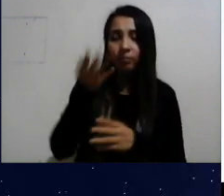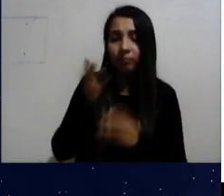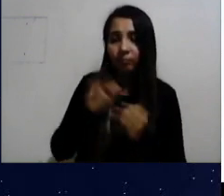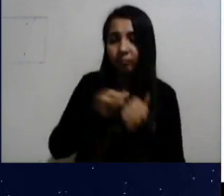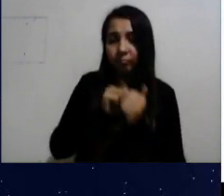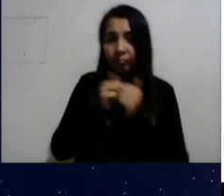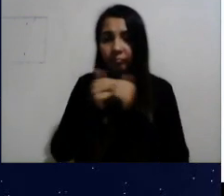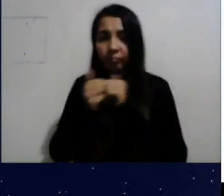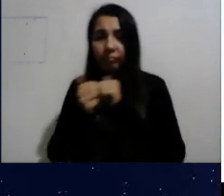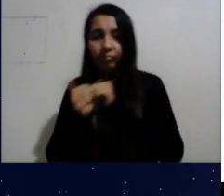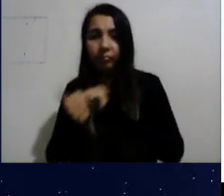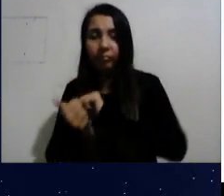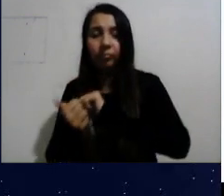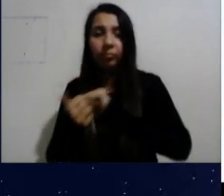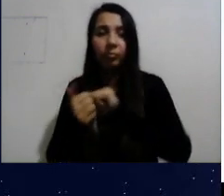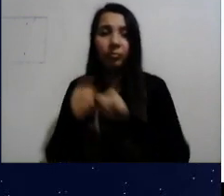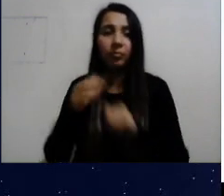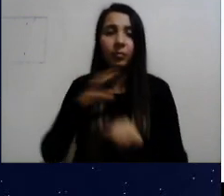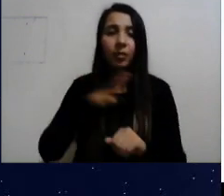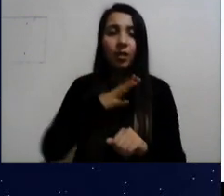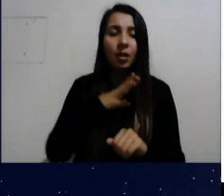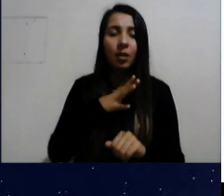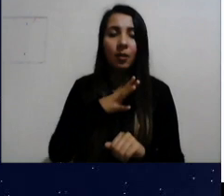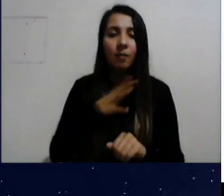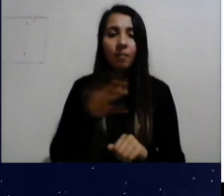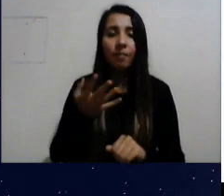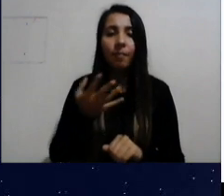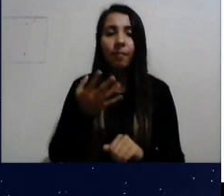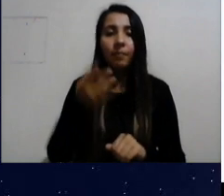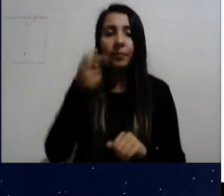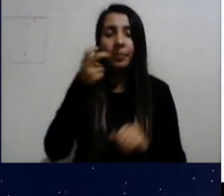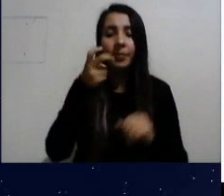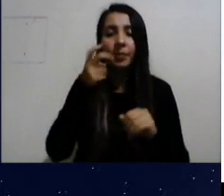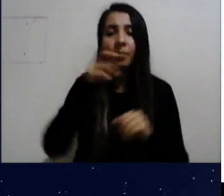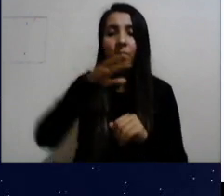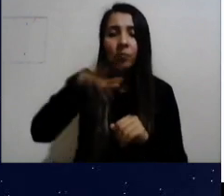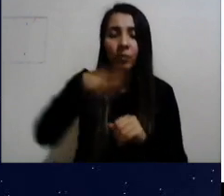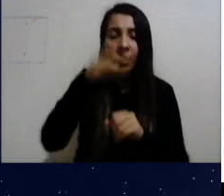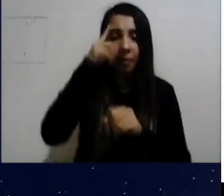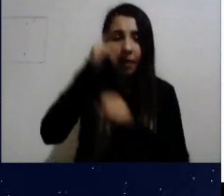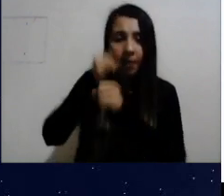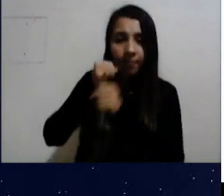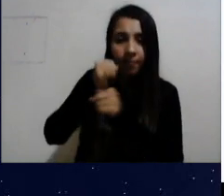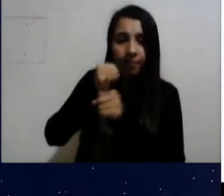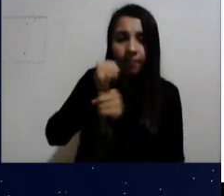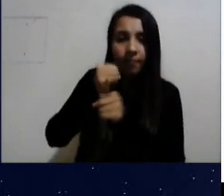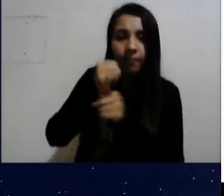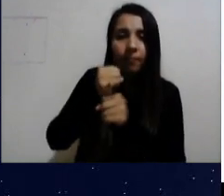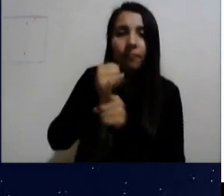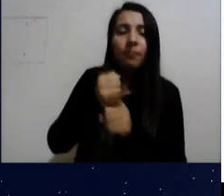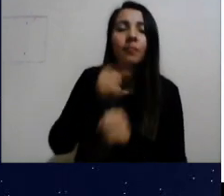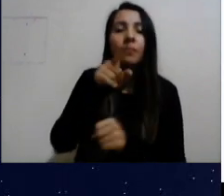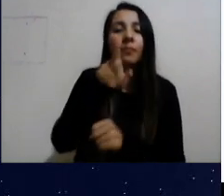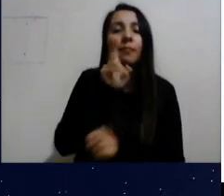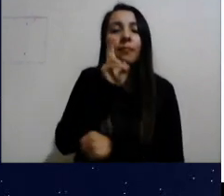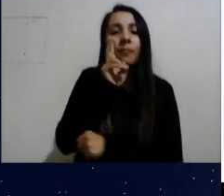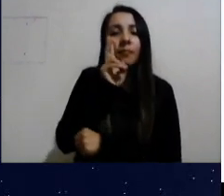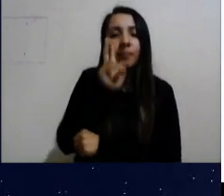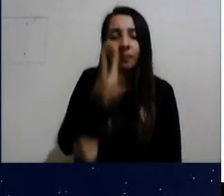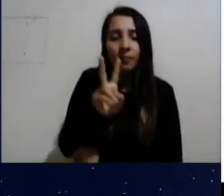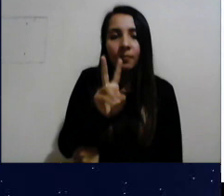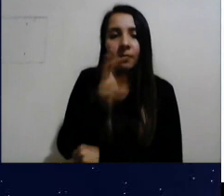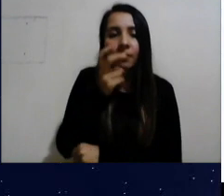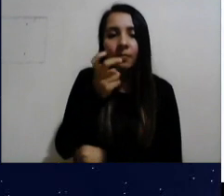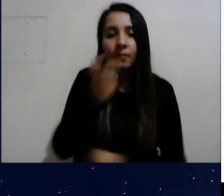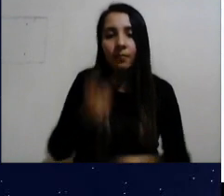bacterias. Bueno, aquí está la Escherichia coli y hay otra muy común que es la radiodurans, que se suele utilizar para estos estudios. Y veis cómo